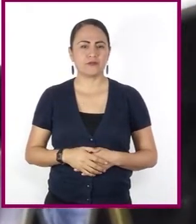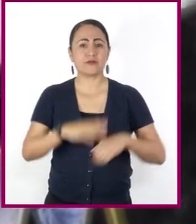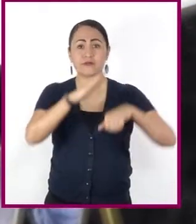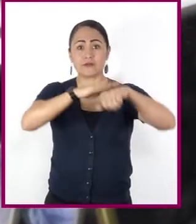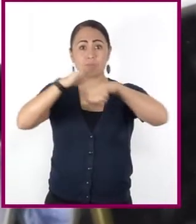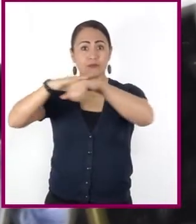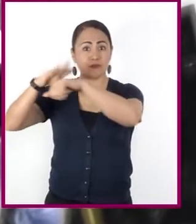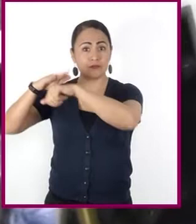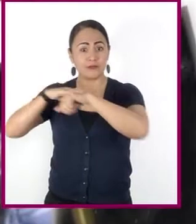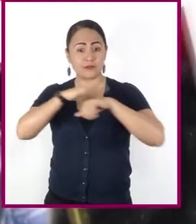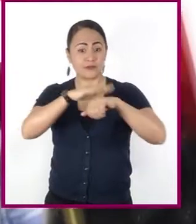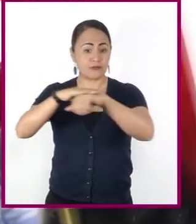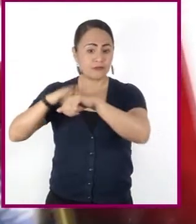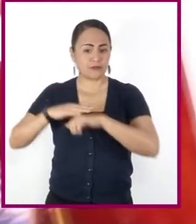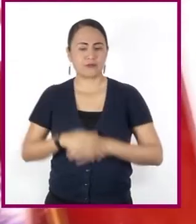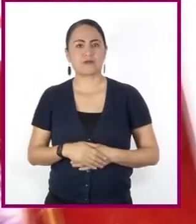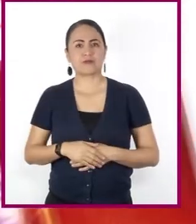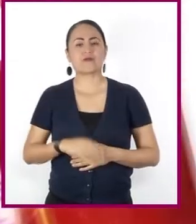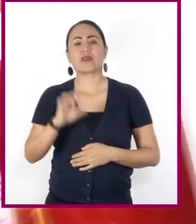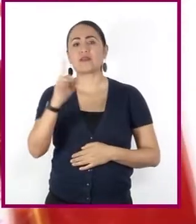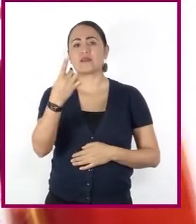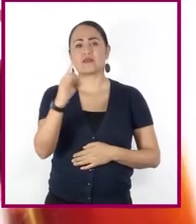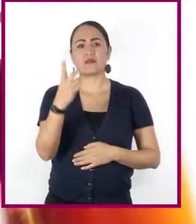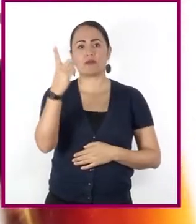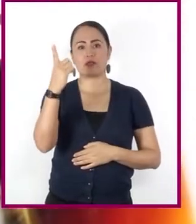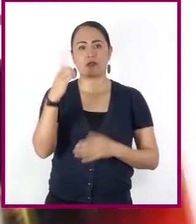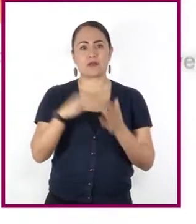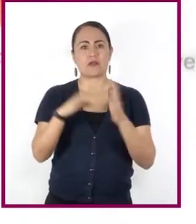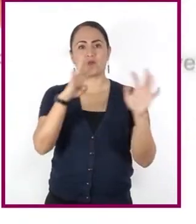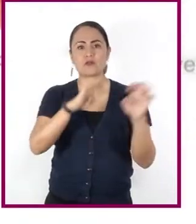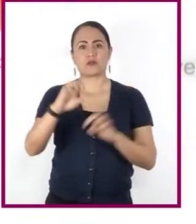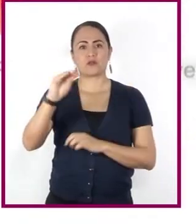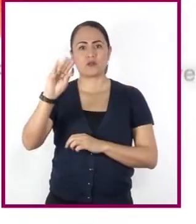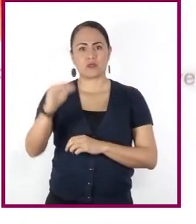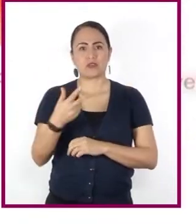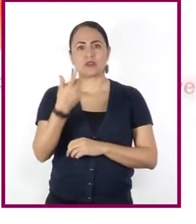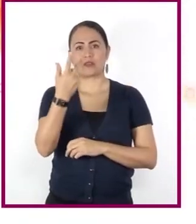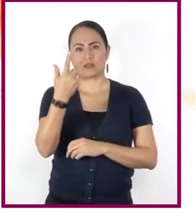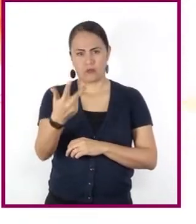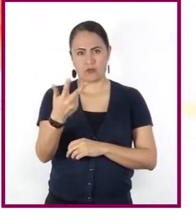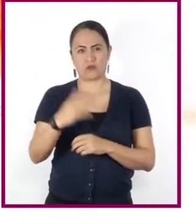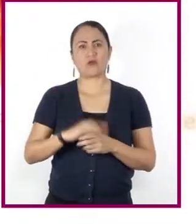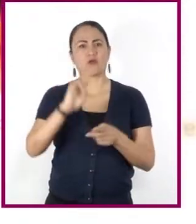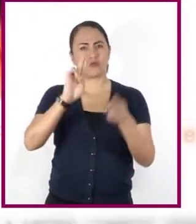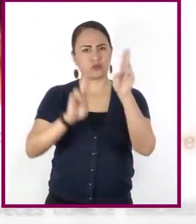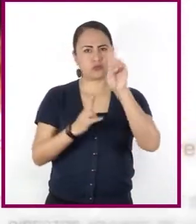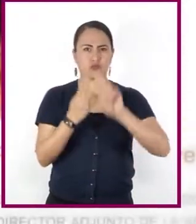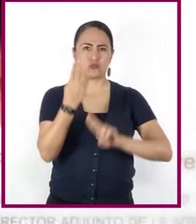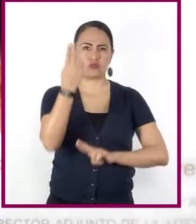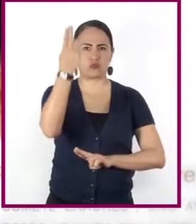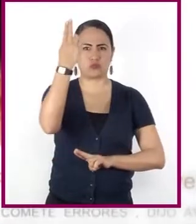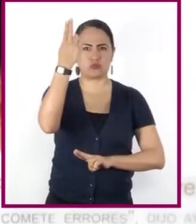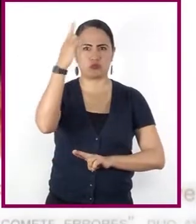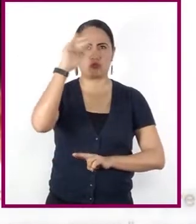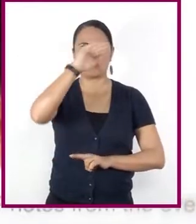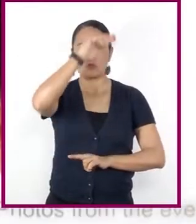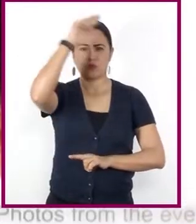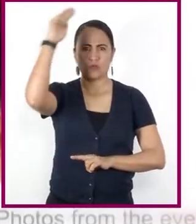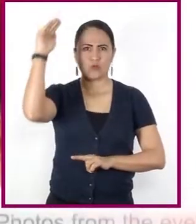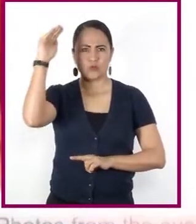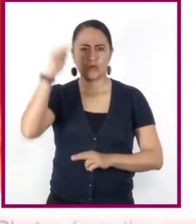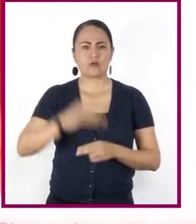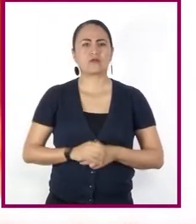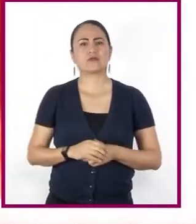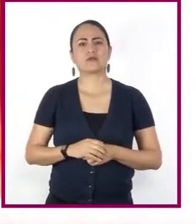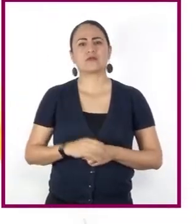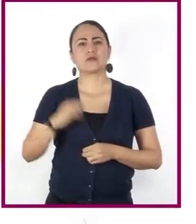¡Extra! ¡Extra! En diciembre de 1998, la NASA lanzó al espacio una nave espacial que llevaba la